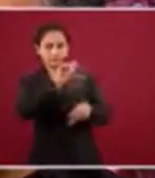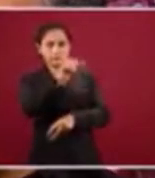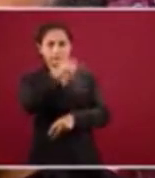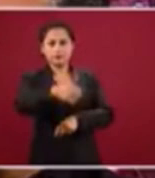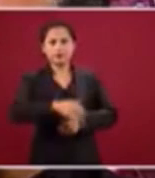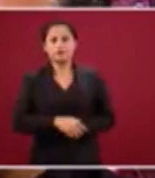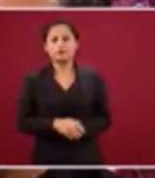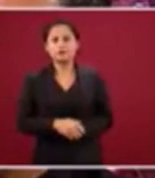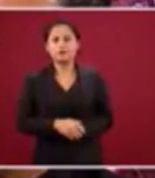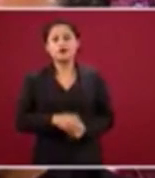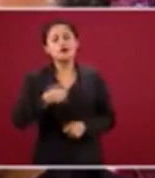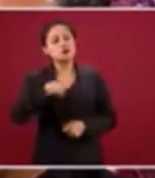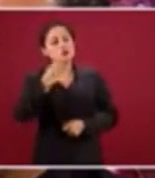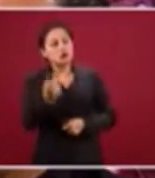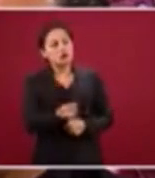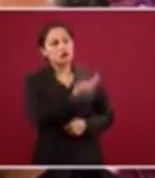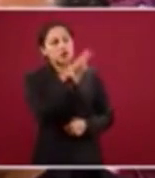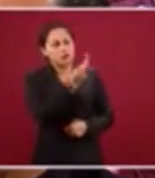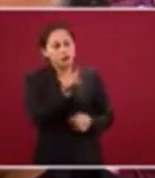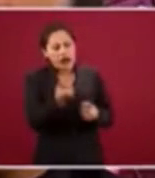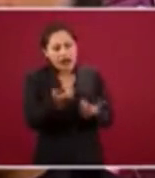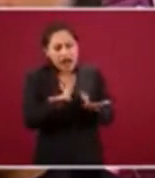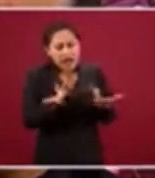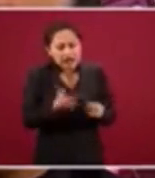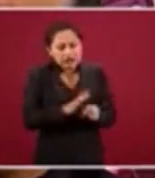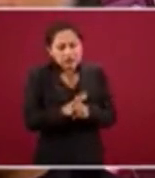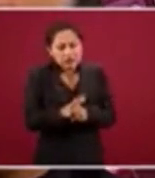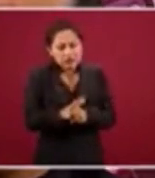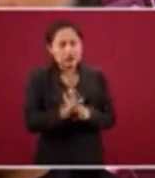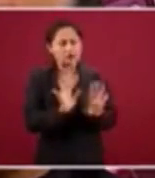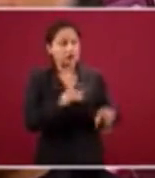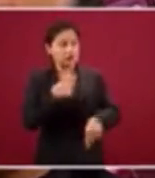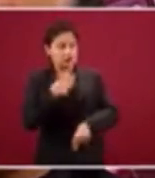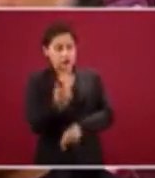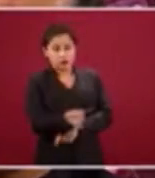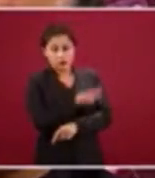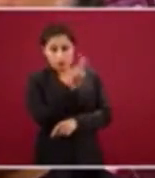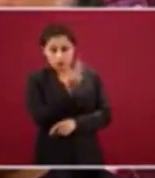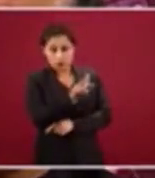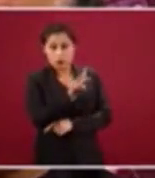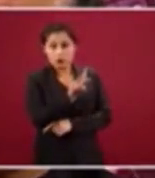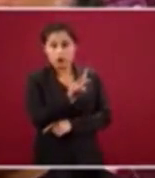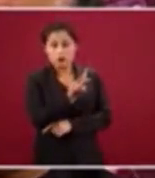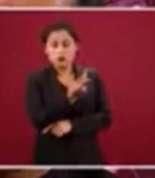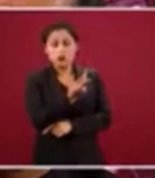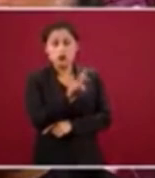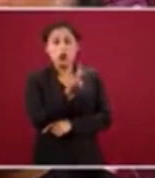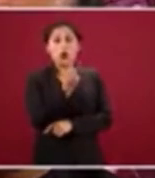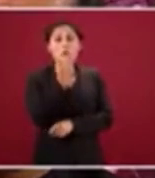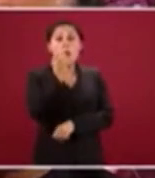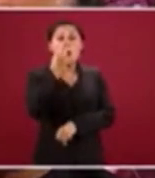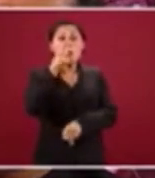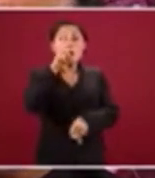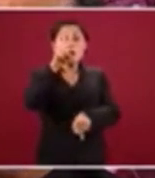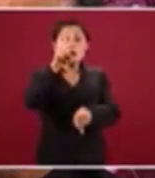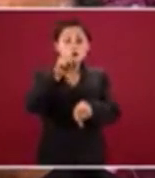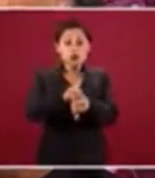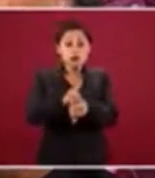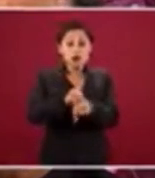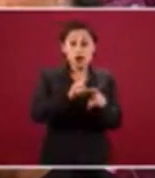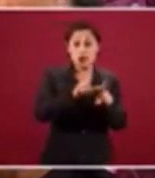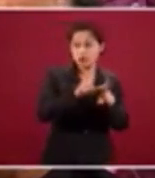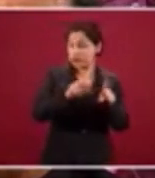Concretamente, ¿qué es lo que se está haciendo? ¿Por qué no dedicar un día? ¿Por qué no dedicar un día a la semana para hablar del tema? Porque es un